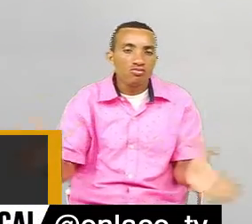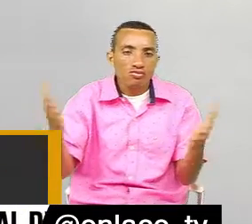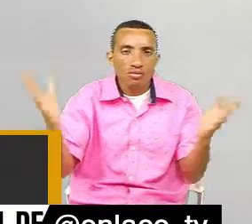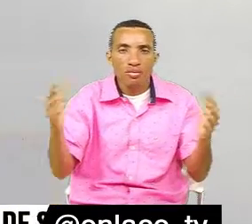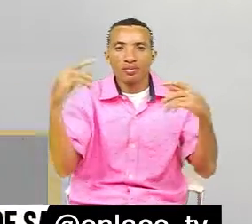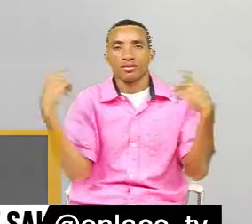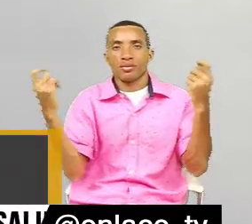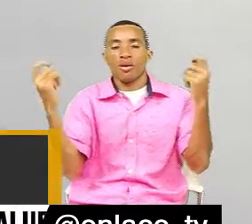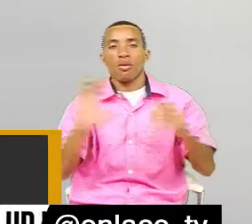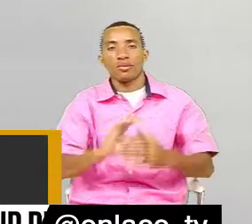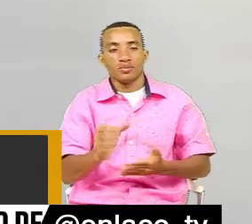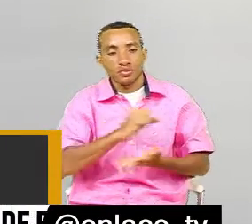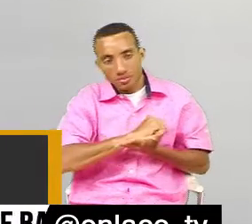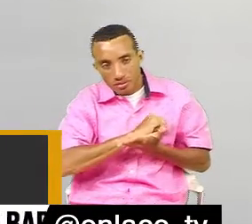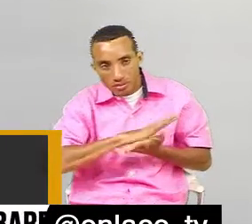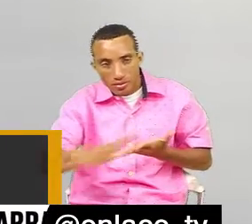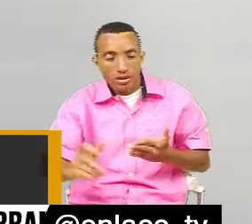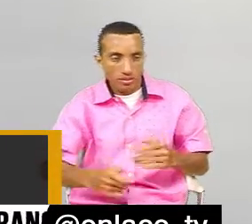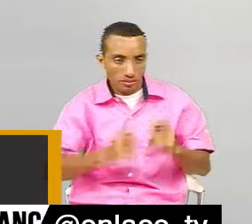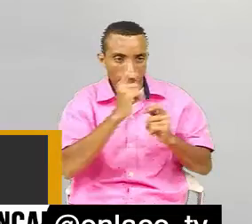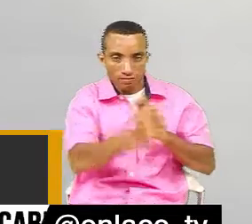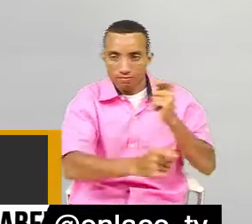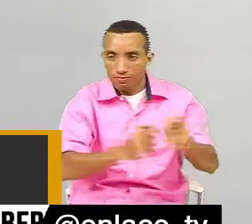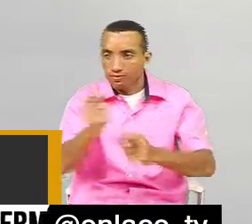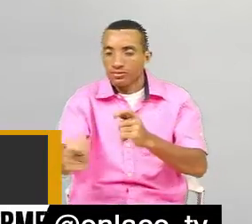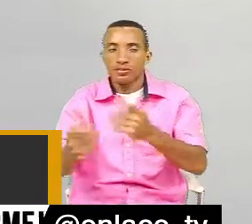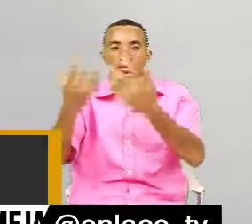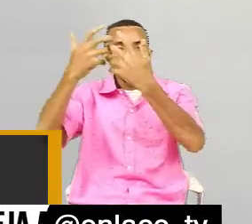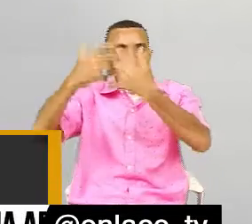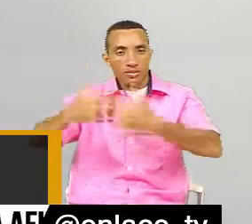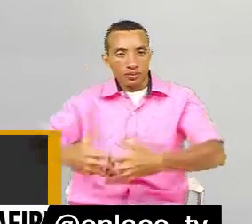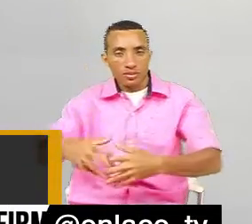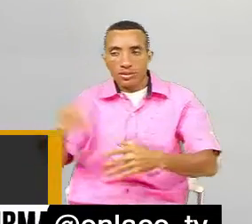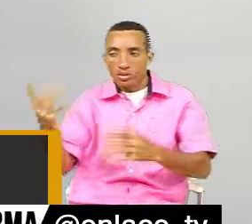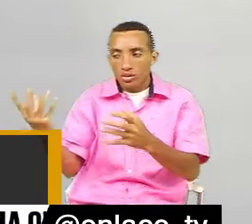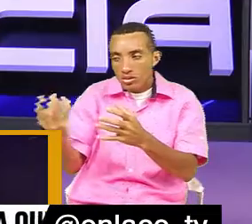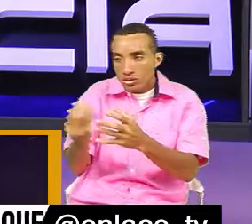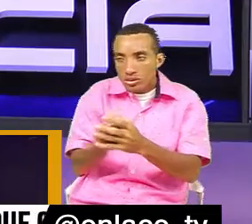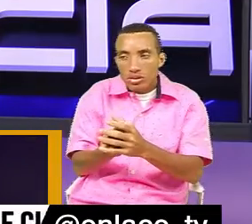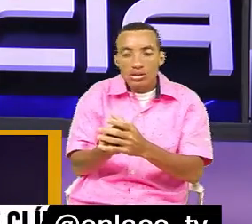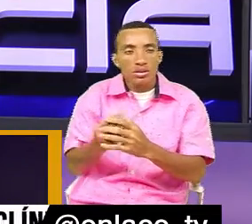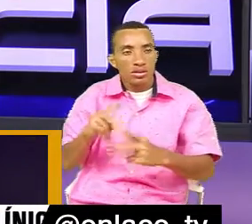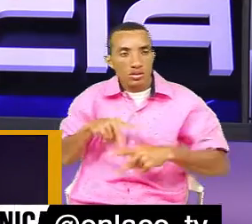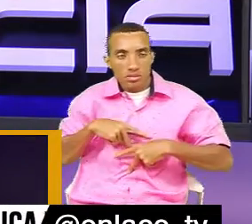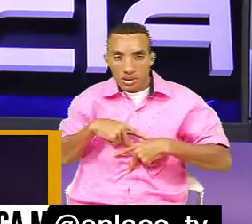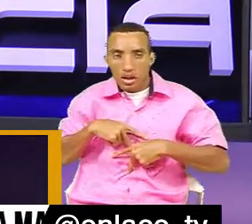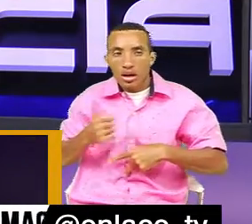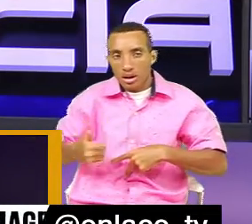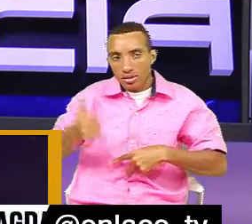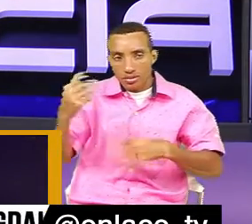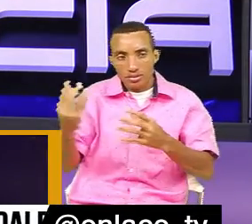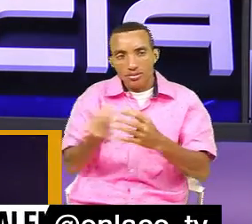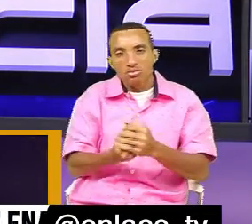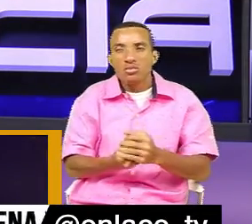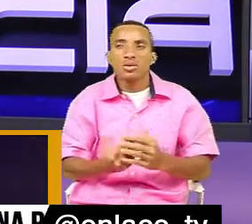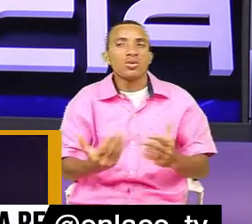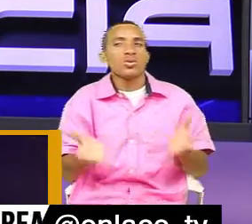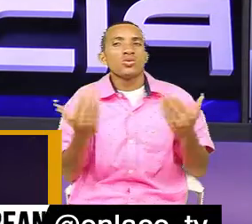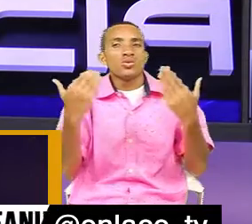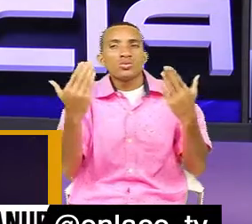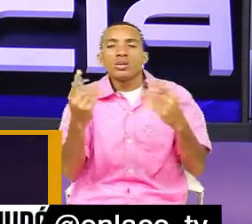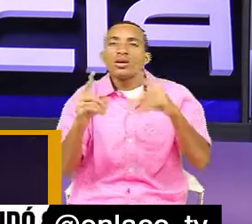de un subsidio que le entrega el gobierno a los empresarios que se vinculen al programa. ¿Cuáles son los beneficios para estos empresarios que